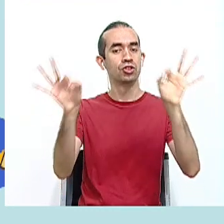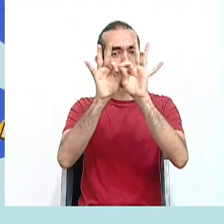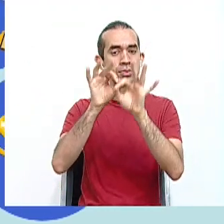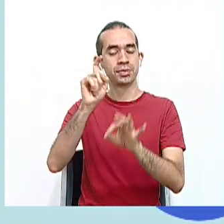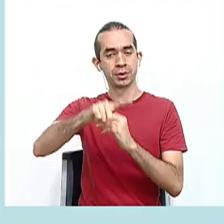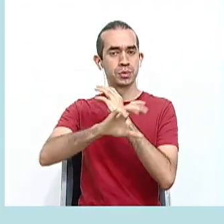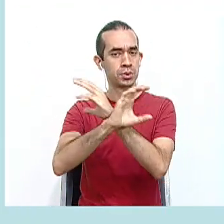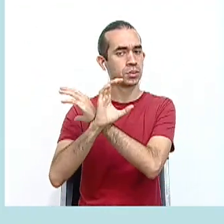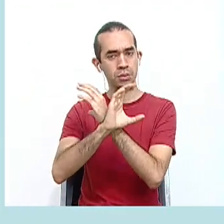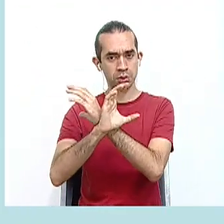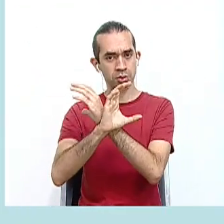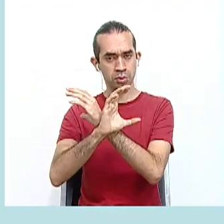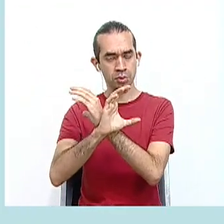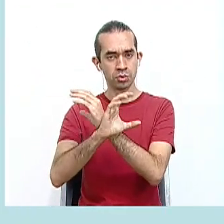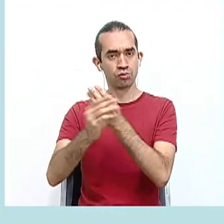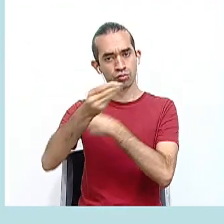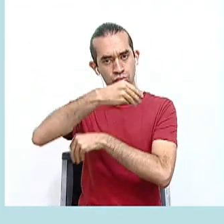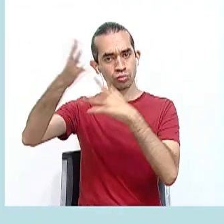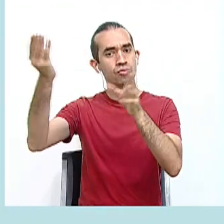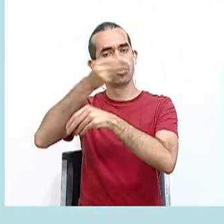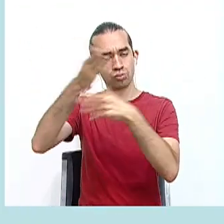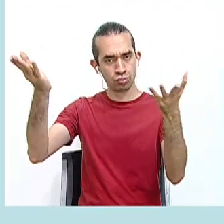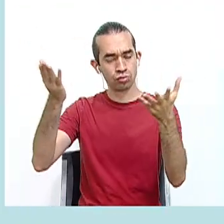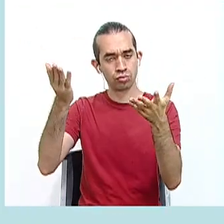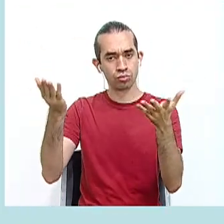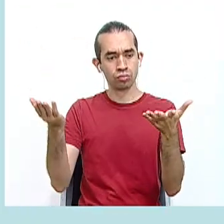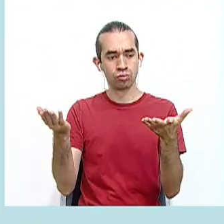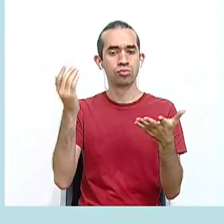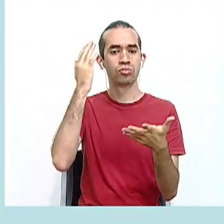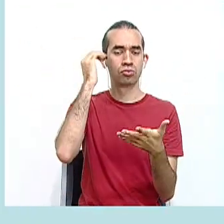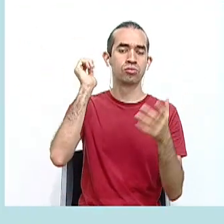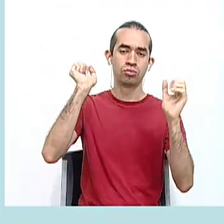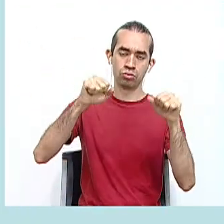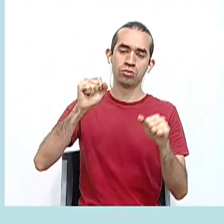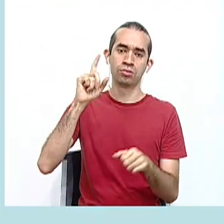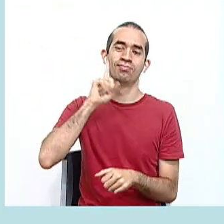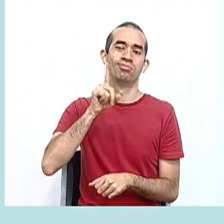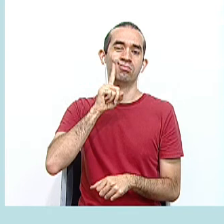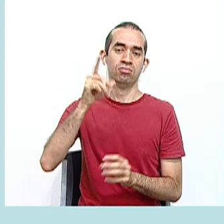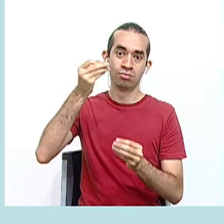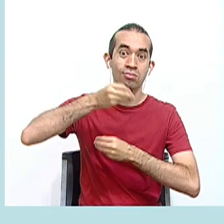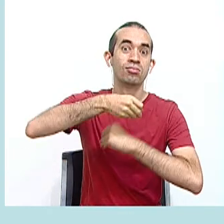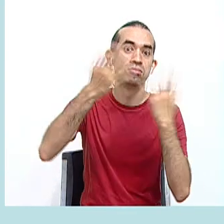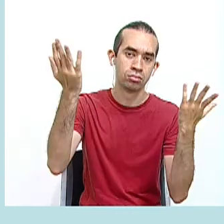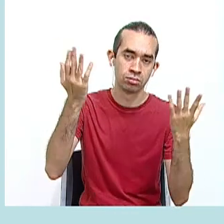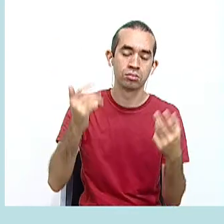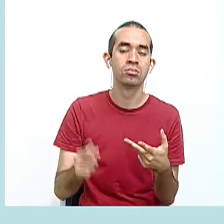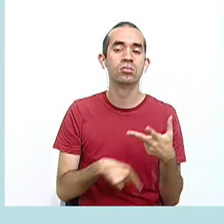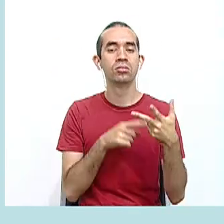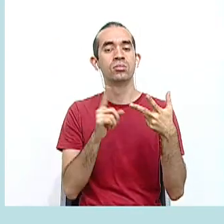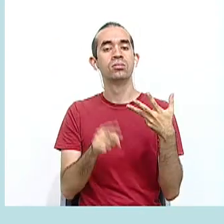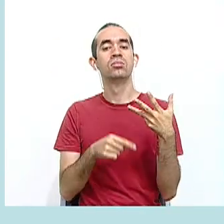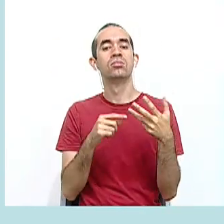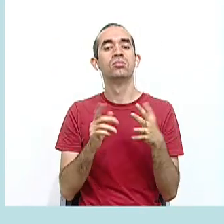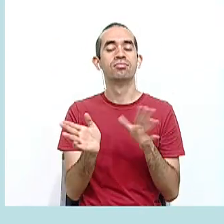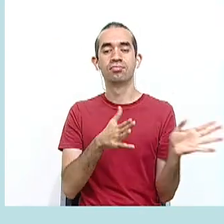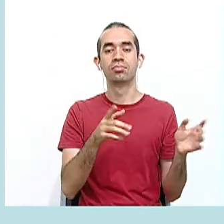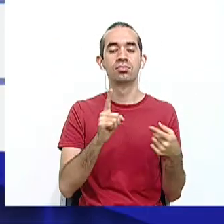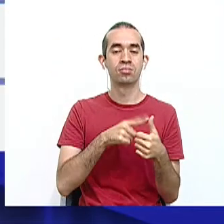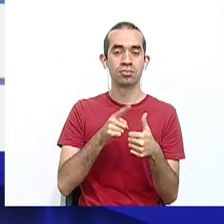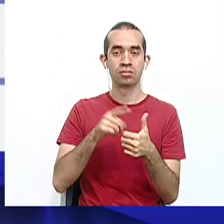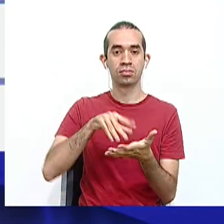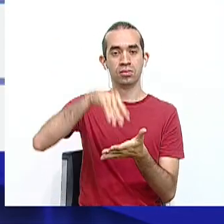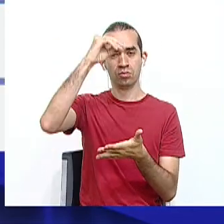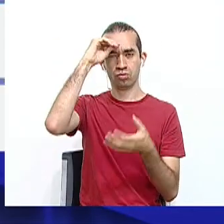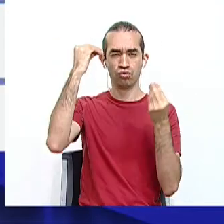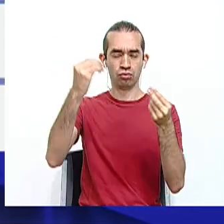muy cuidadosos a la hora de divulgar informaciones, pues estas pueden ser falsas. Aprendimos mucho, nos sentimos